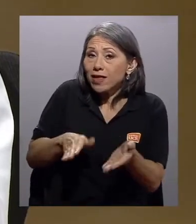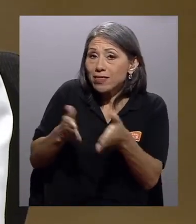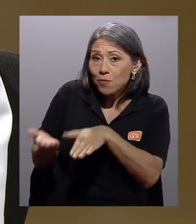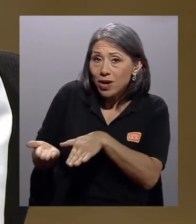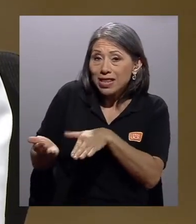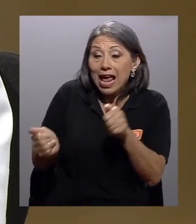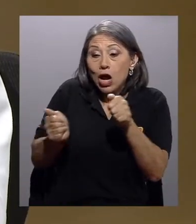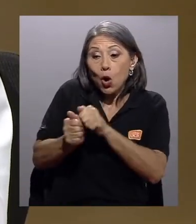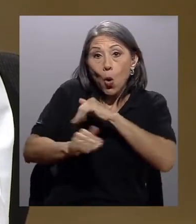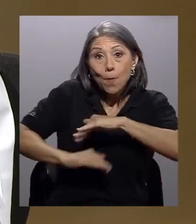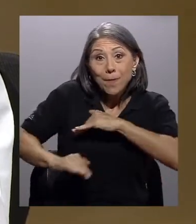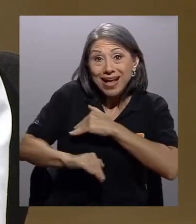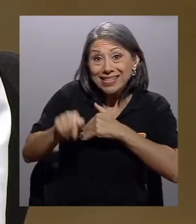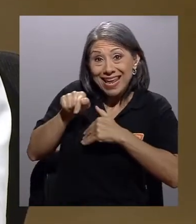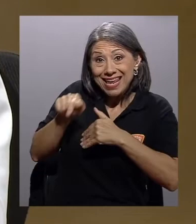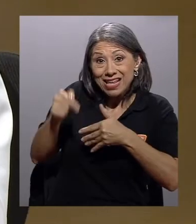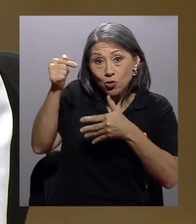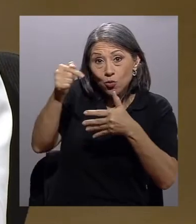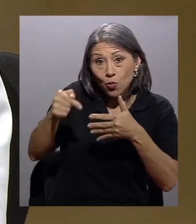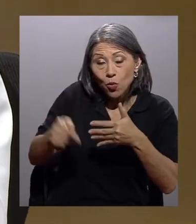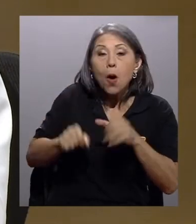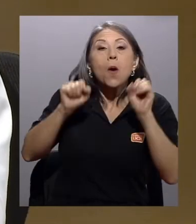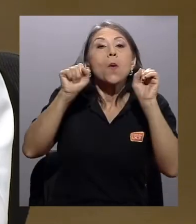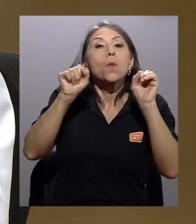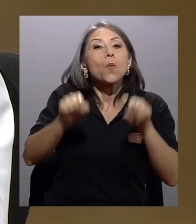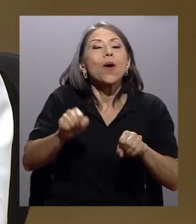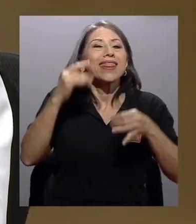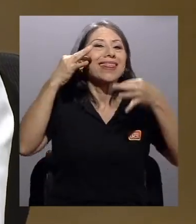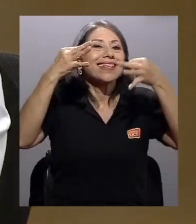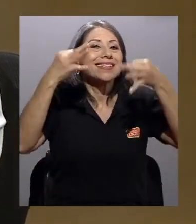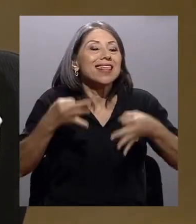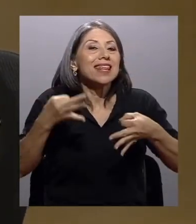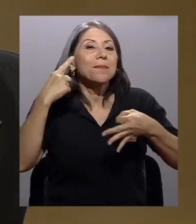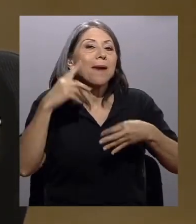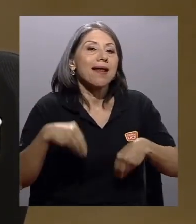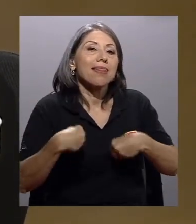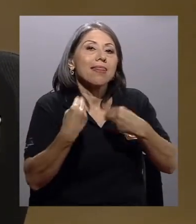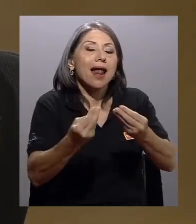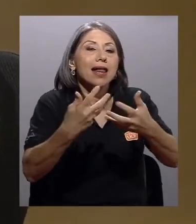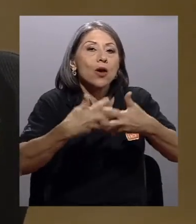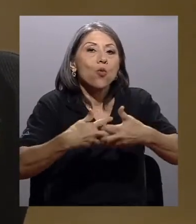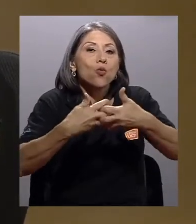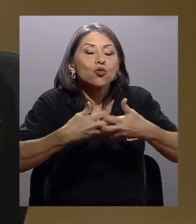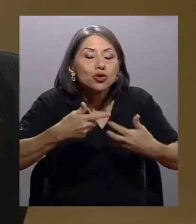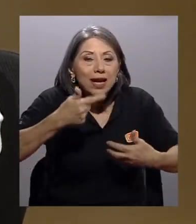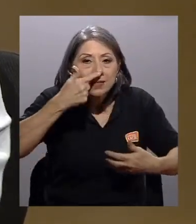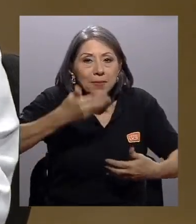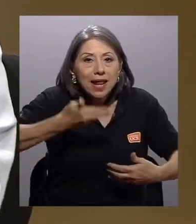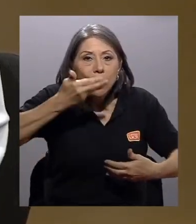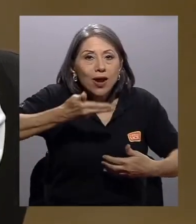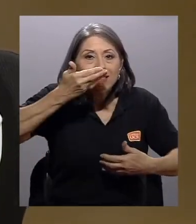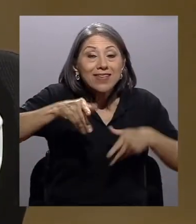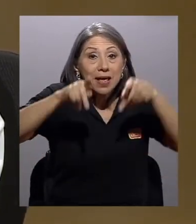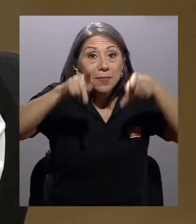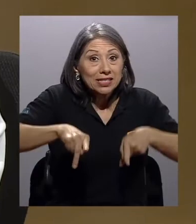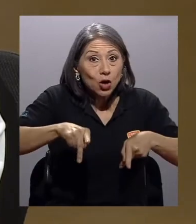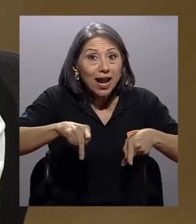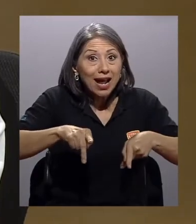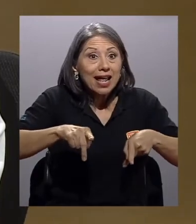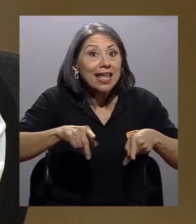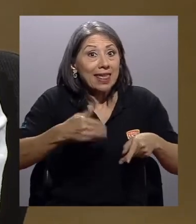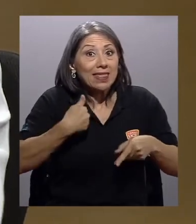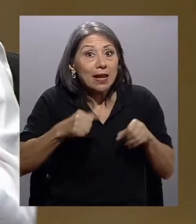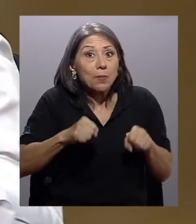base en esos criterios es que clínicamente se puede optar por darle, por ejemplo, un respirador artificial a una persona que realmente tiene